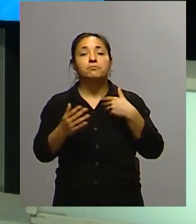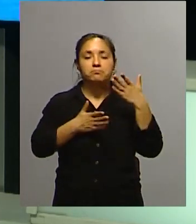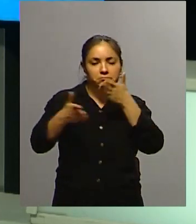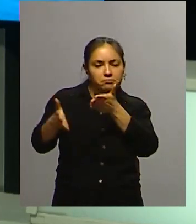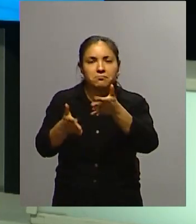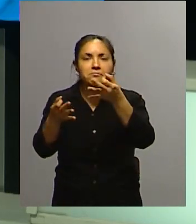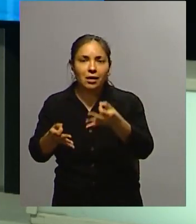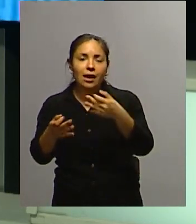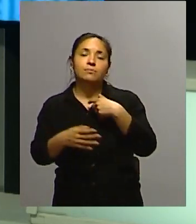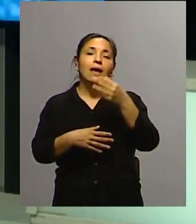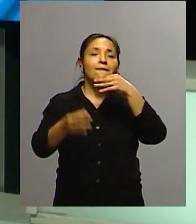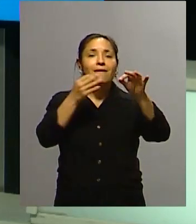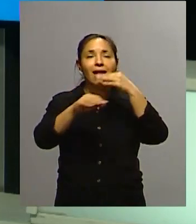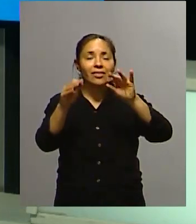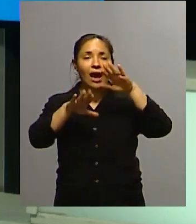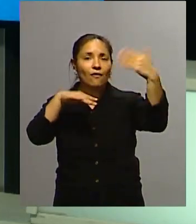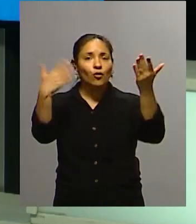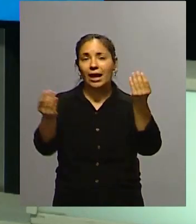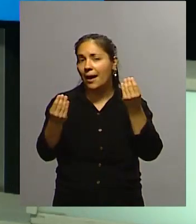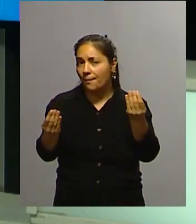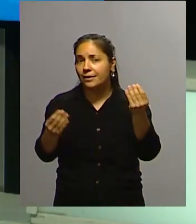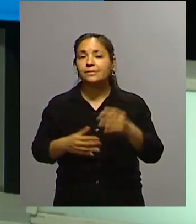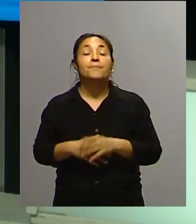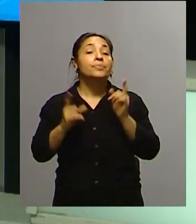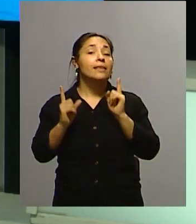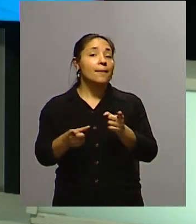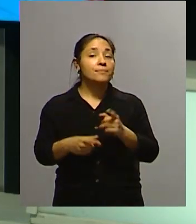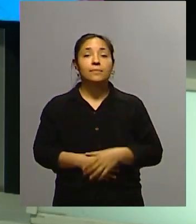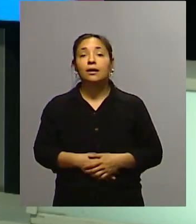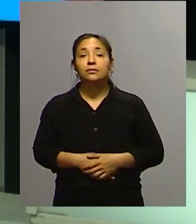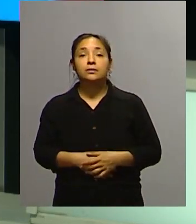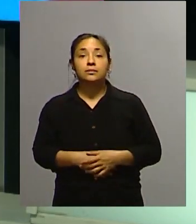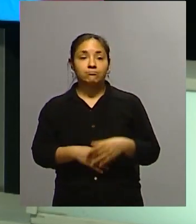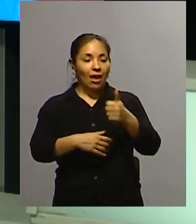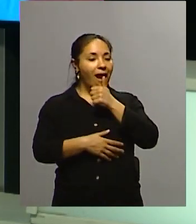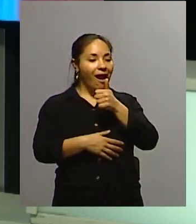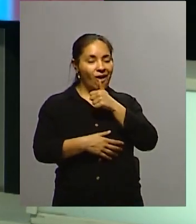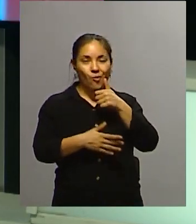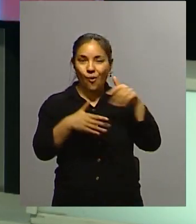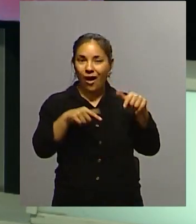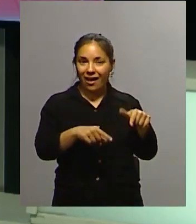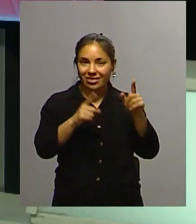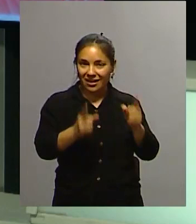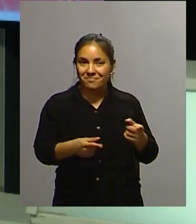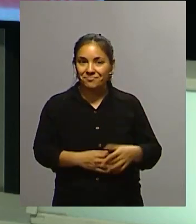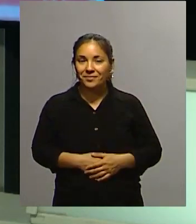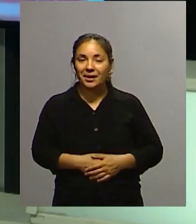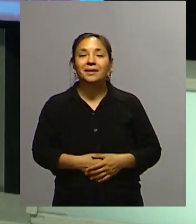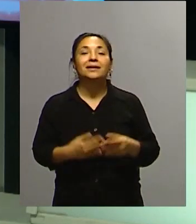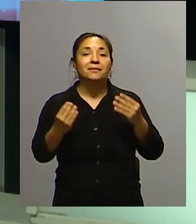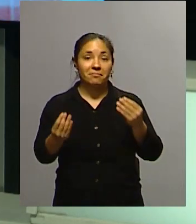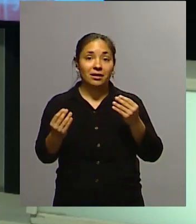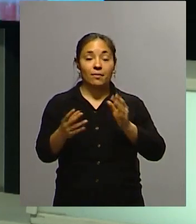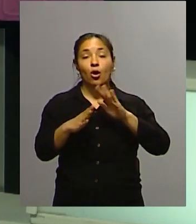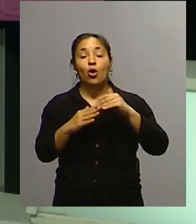con las exportaciones? Y no deja de ser importante también el tema del recurso hídrico frente a lo que es una